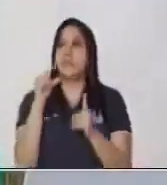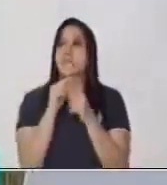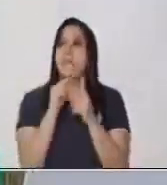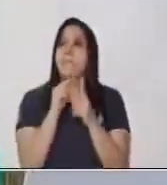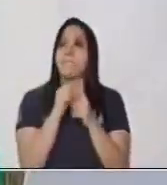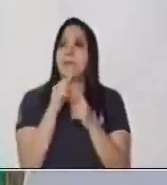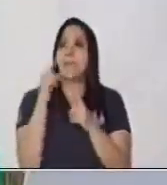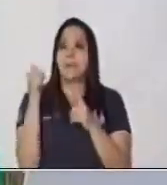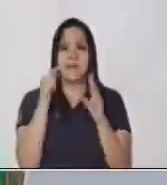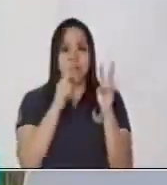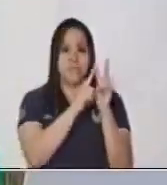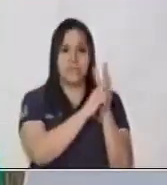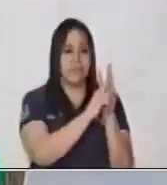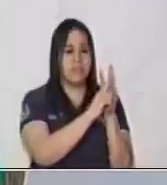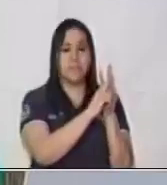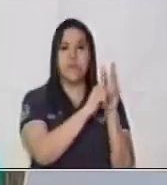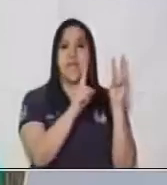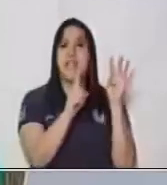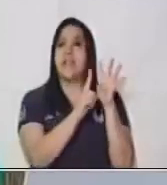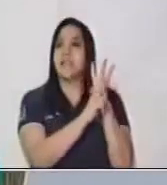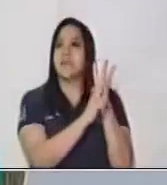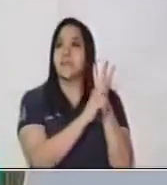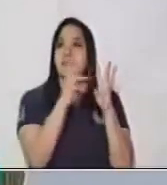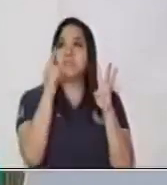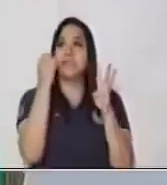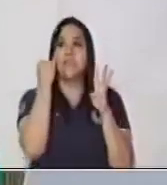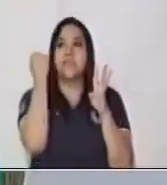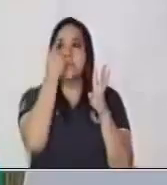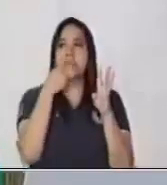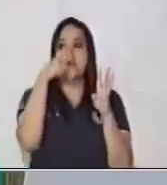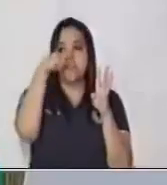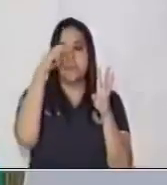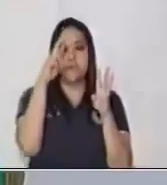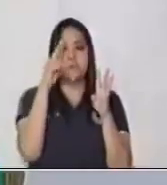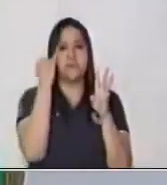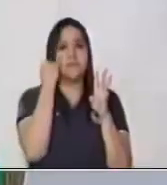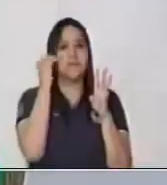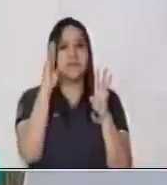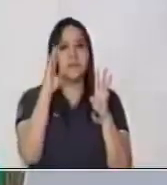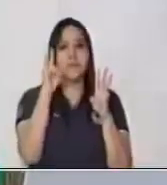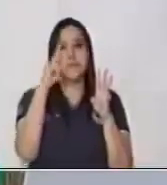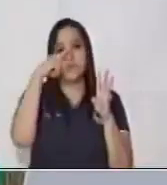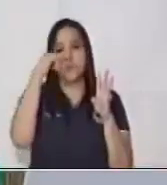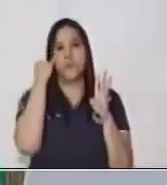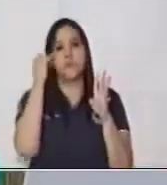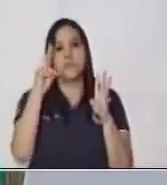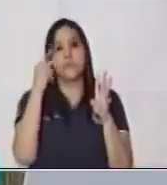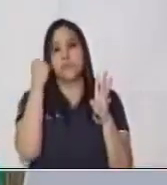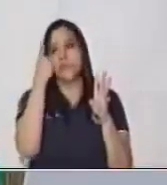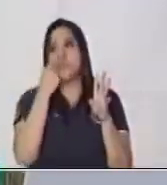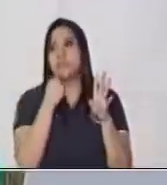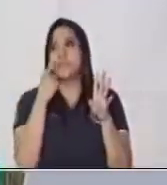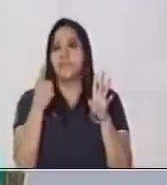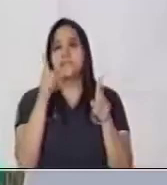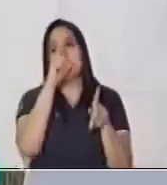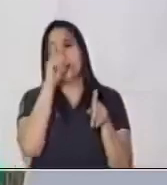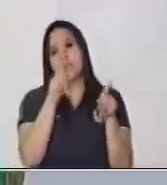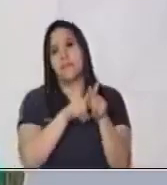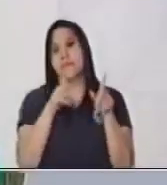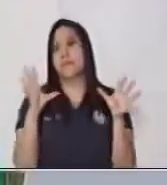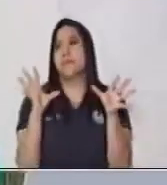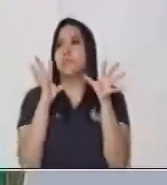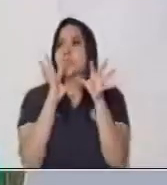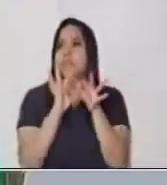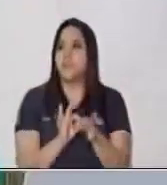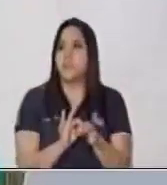adversativas, también tenemos las distributivas, que los coloqué de color verde, también son nexos. En una